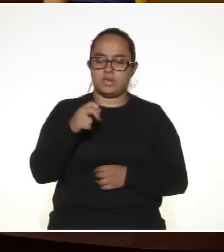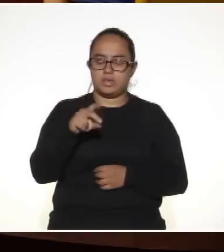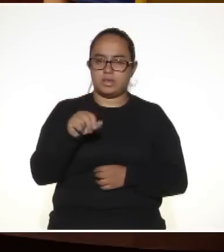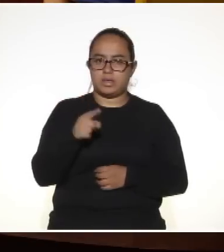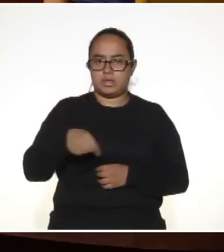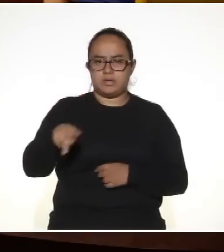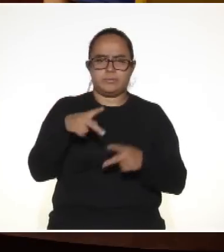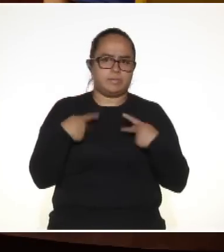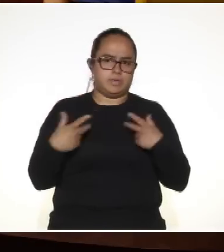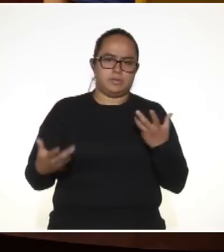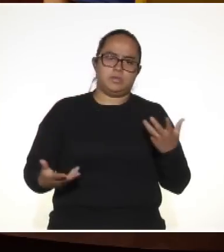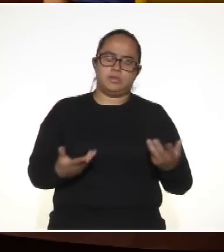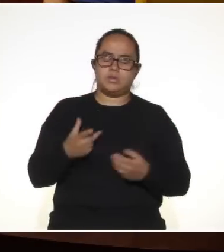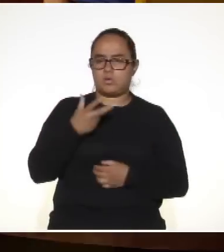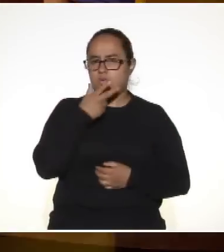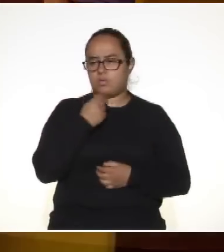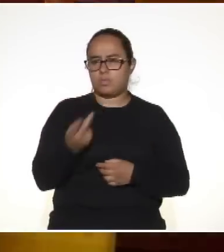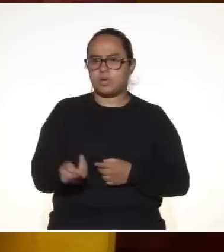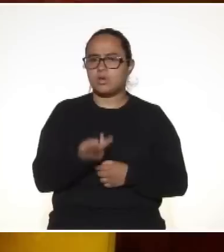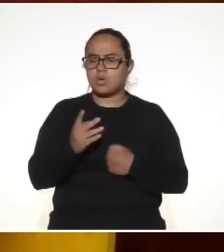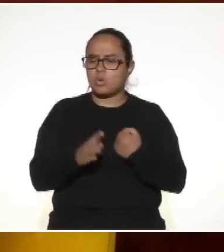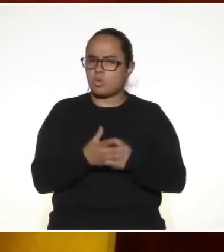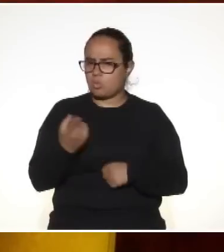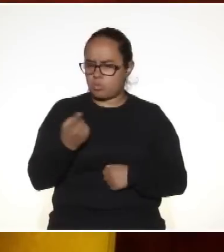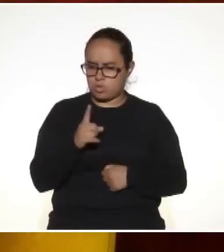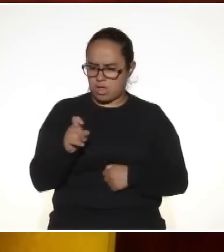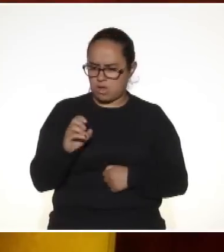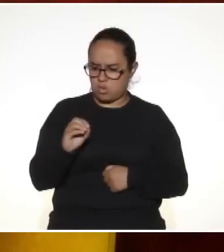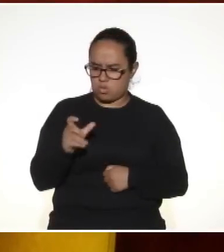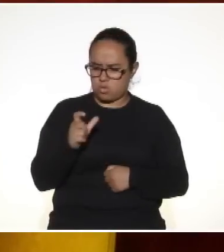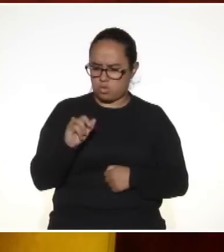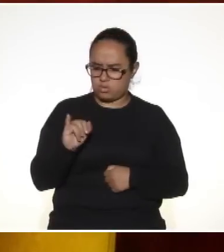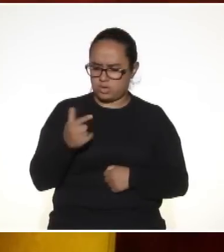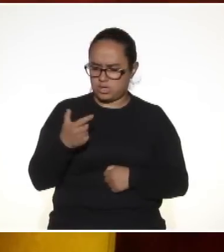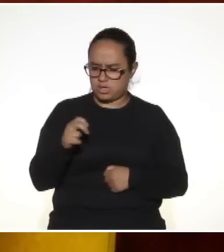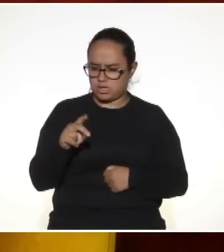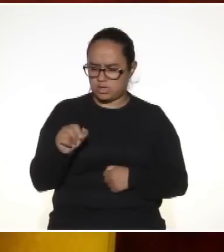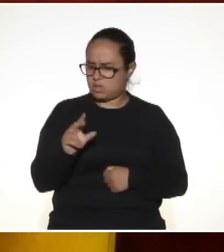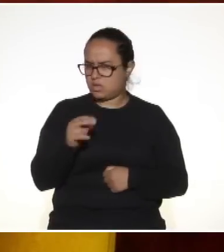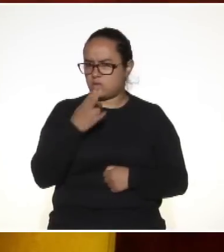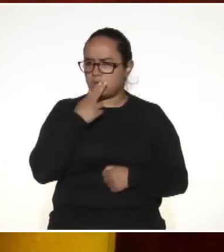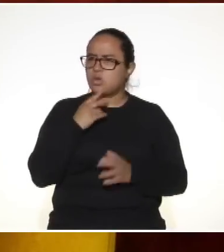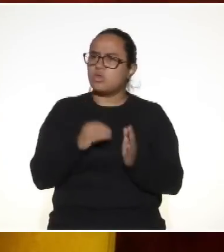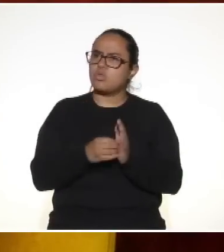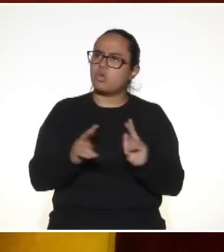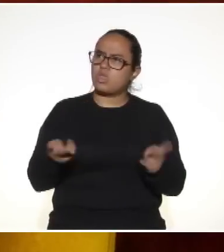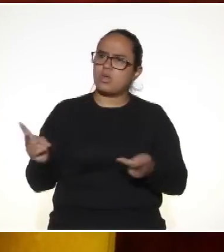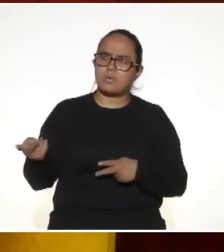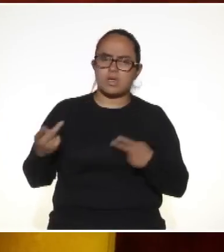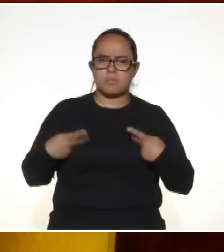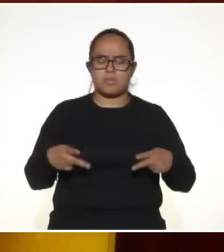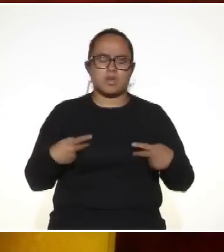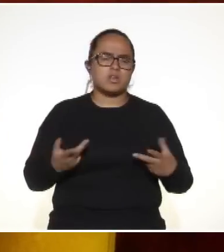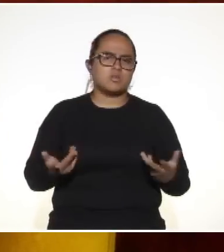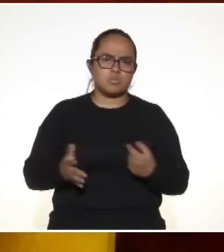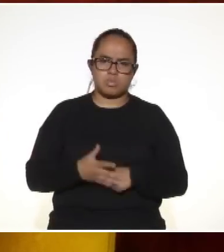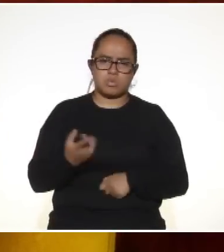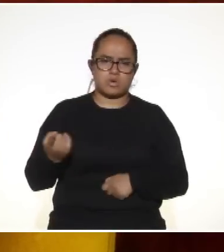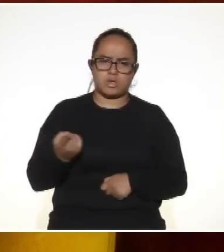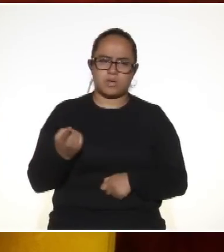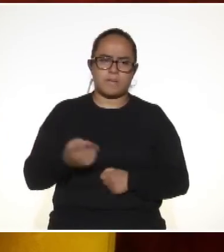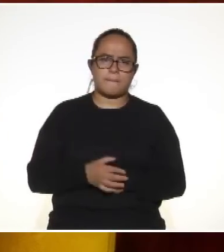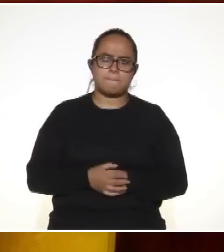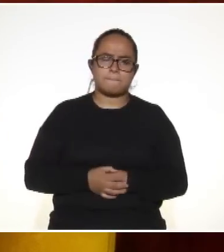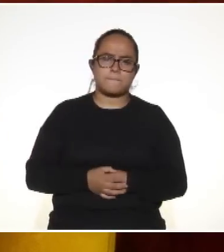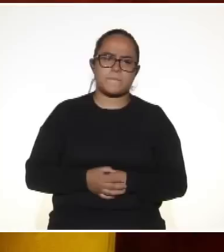cierto revuelo. Gil pregunta, ¿por qué no se debe usar el agua oxigenada si todavía la están vendiendo? ¿Y por qué no